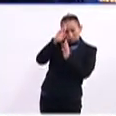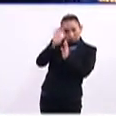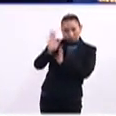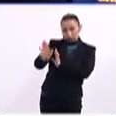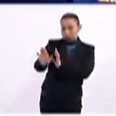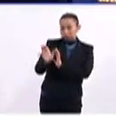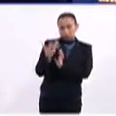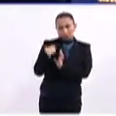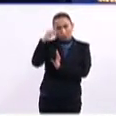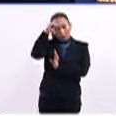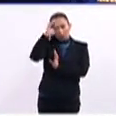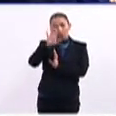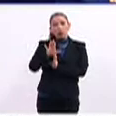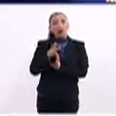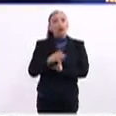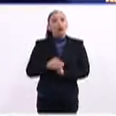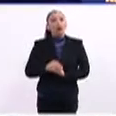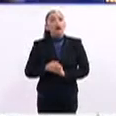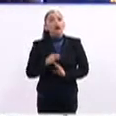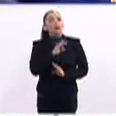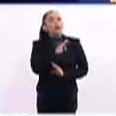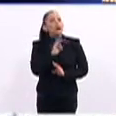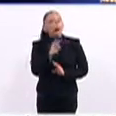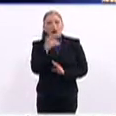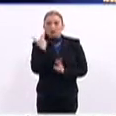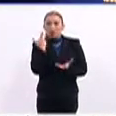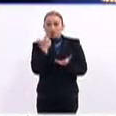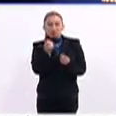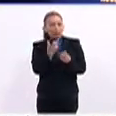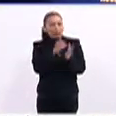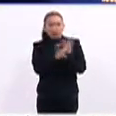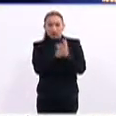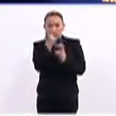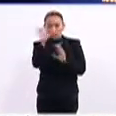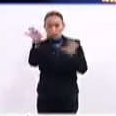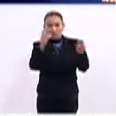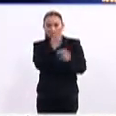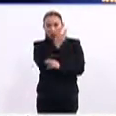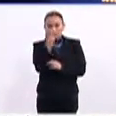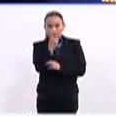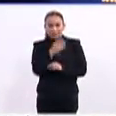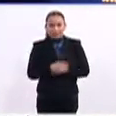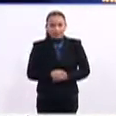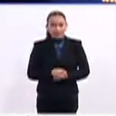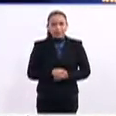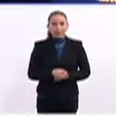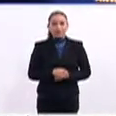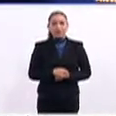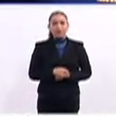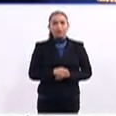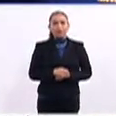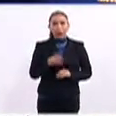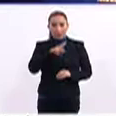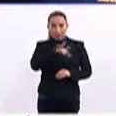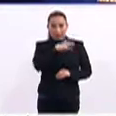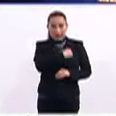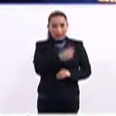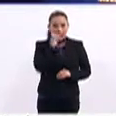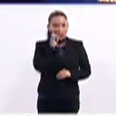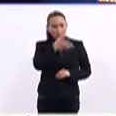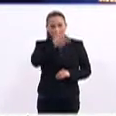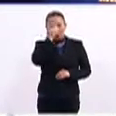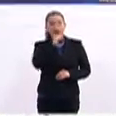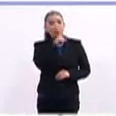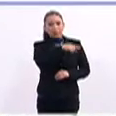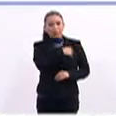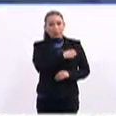otro. Digamos que podría tener una lista gigante, pero hoy te voy a decir solo esos tres, ¿no? Y de mi hija, he aprendido mucho